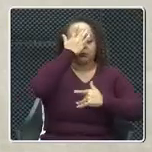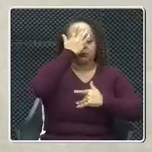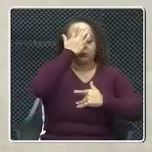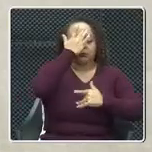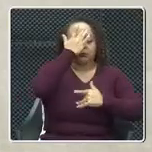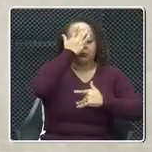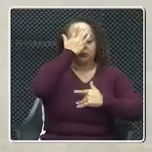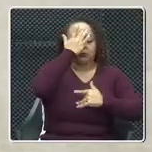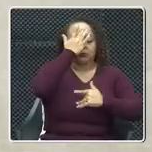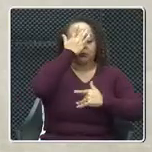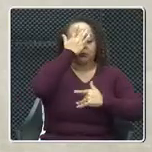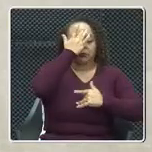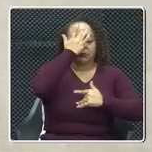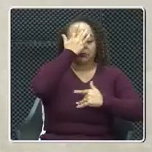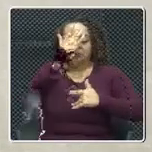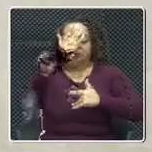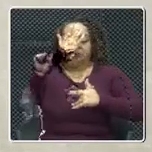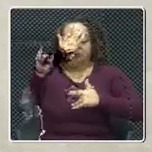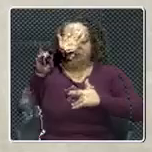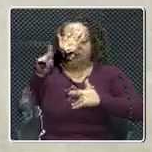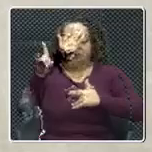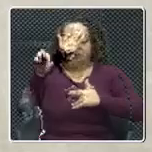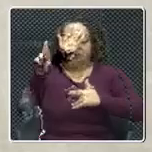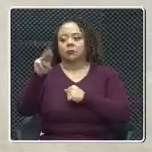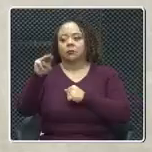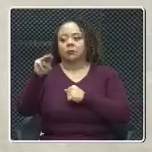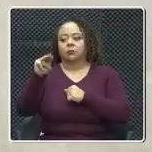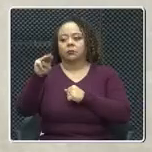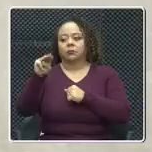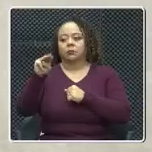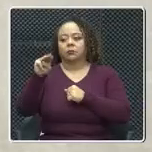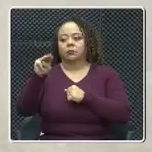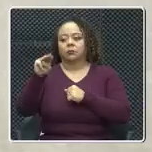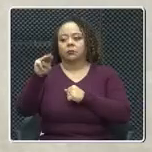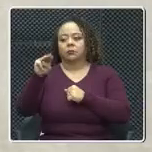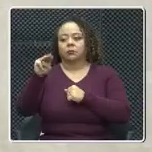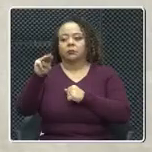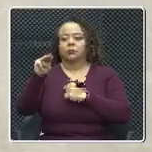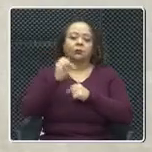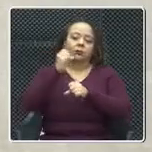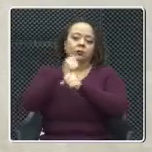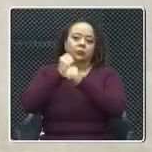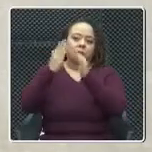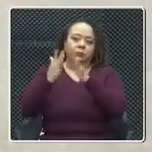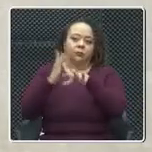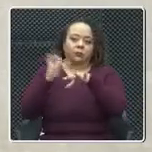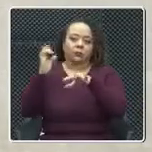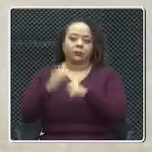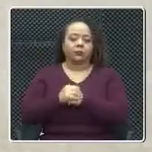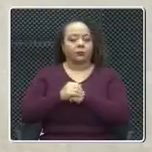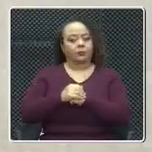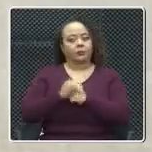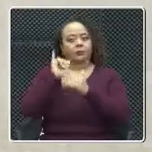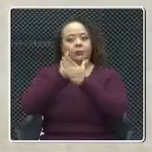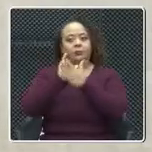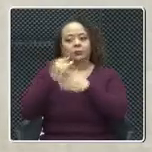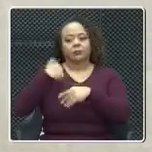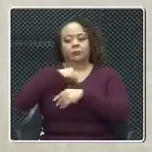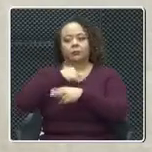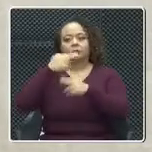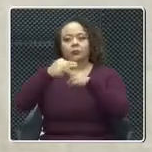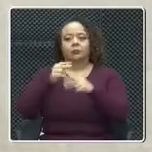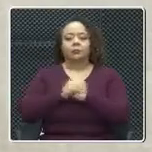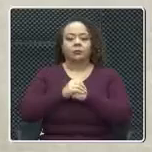trabajo, ¿verdad? Y uh-huh, realmente el síndrome de burnout, okay, porque que o no el es trabajador quemado. O el de trabajador quemado, ¿verdad? Que es el que llamamos.